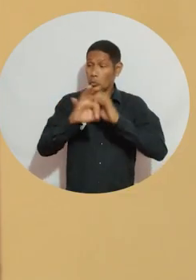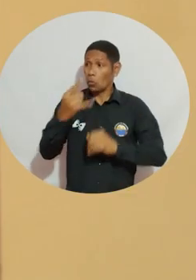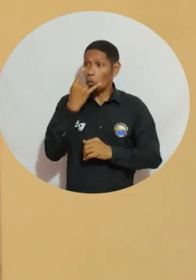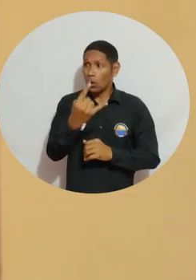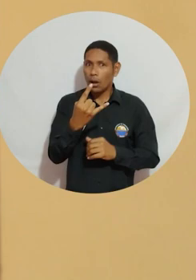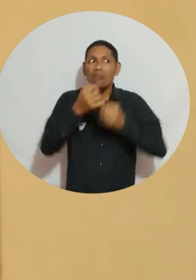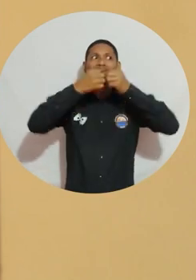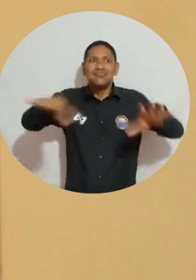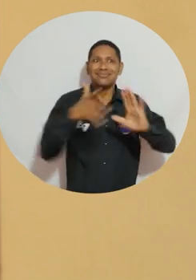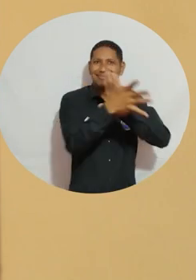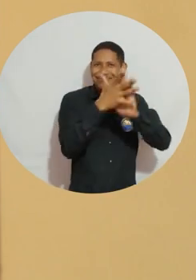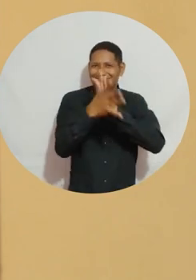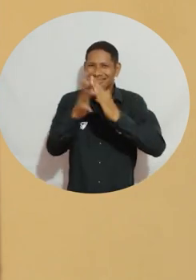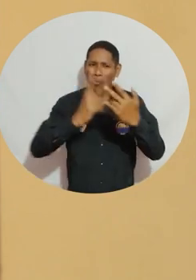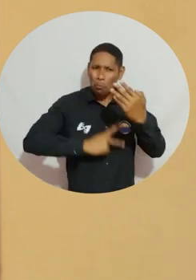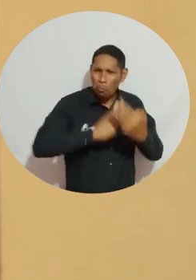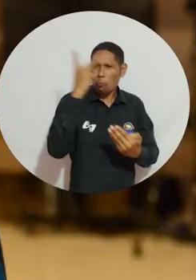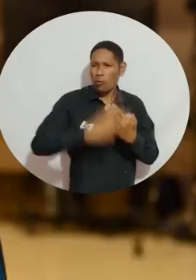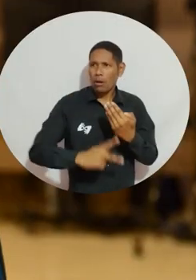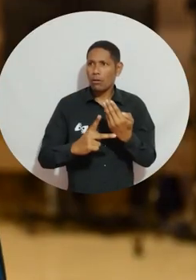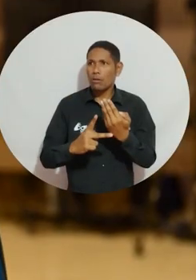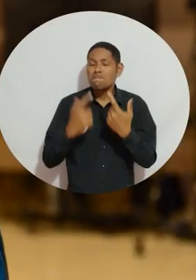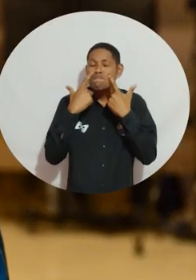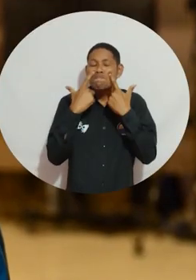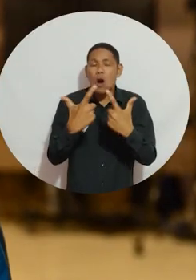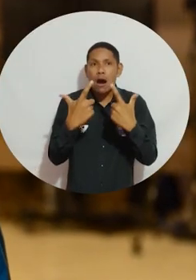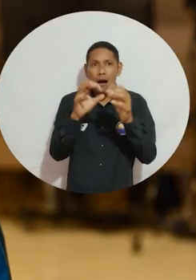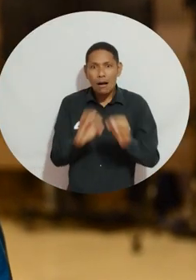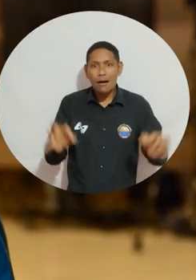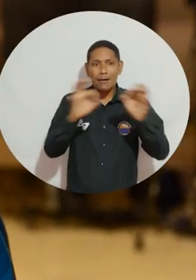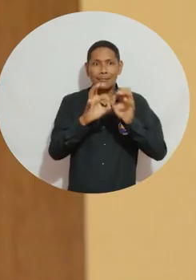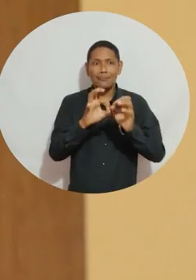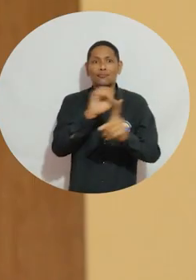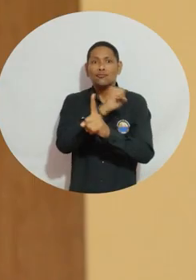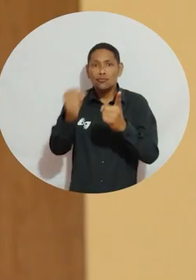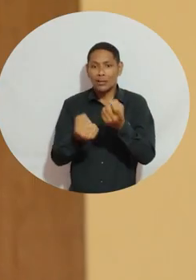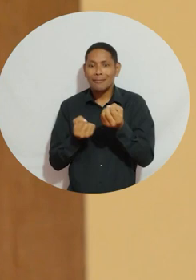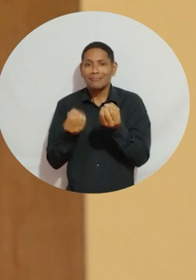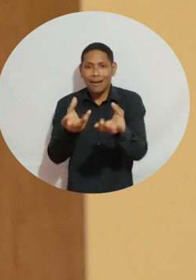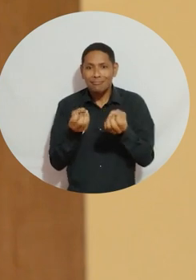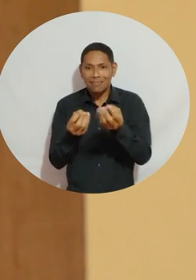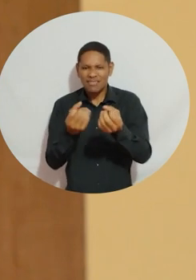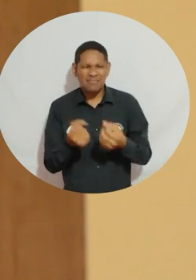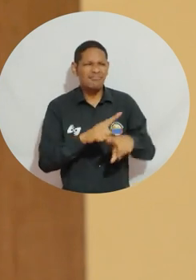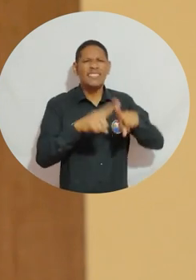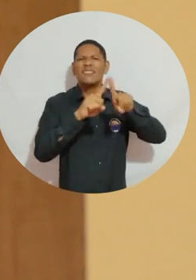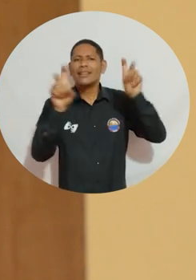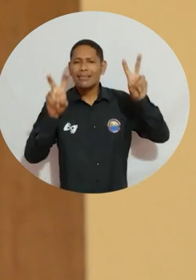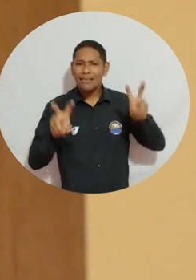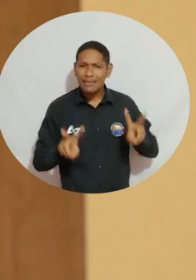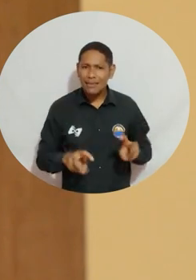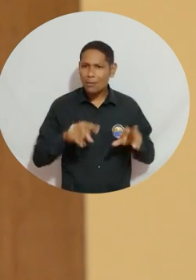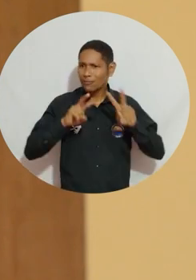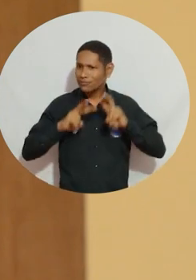plataforma interesante porque ayuda precisamente a divulgar este tipo de proyectos, donde lo que se busca es generar valor a la sociedad mediante